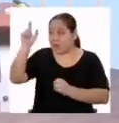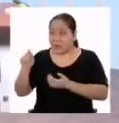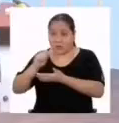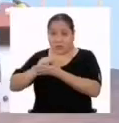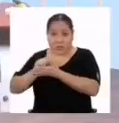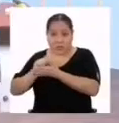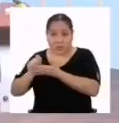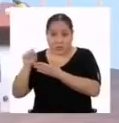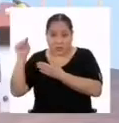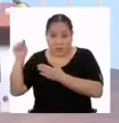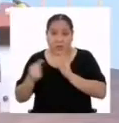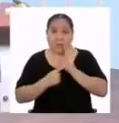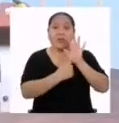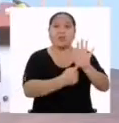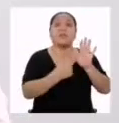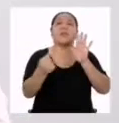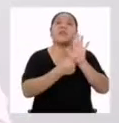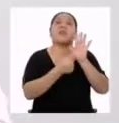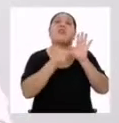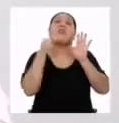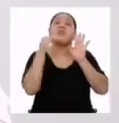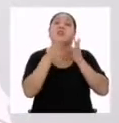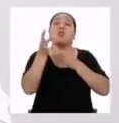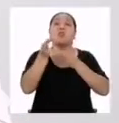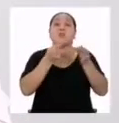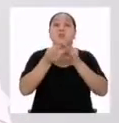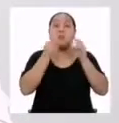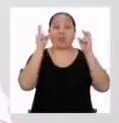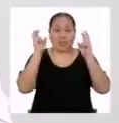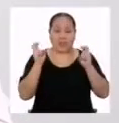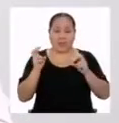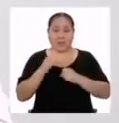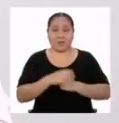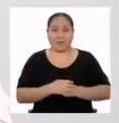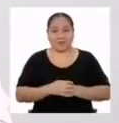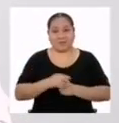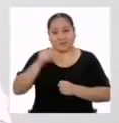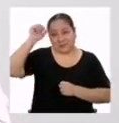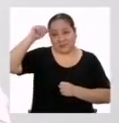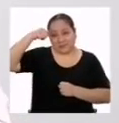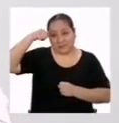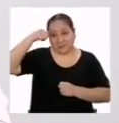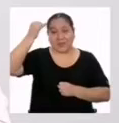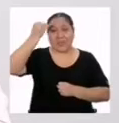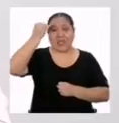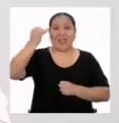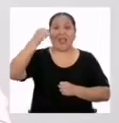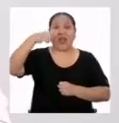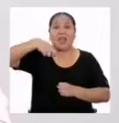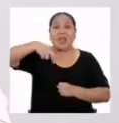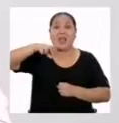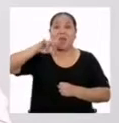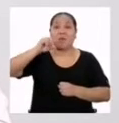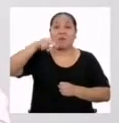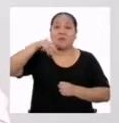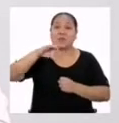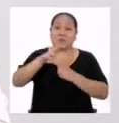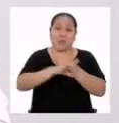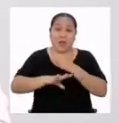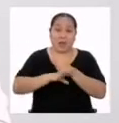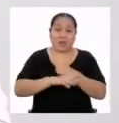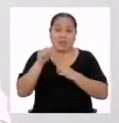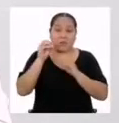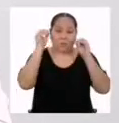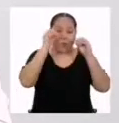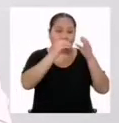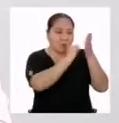autor presentan para explicar el tema. Así es. Recordemos también que la idea principal puede estar en el texto de